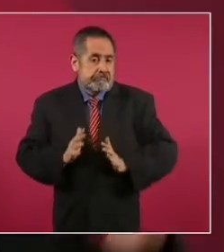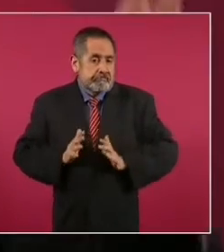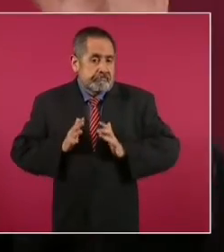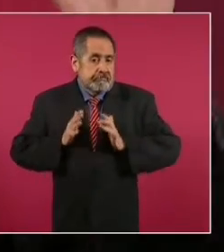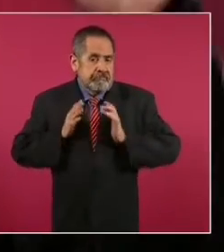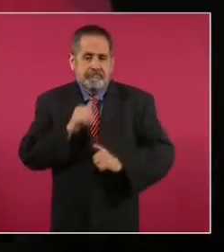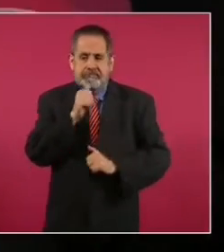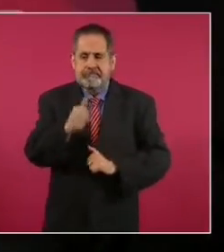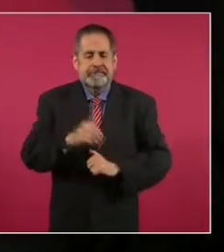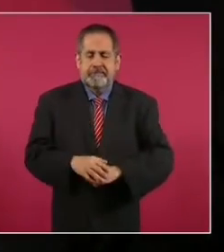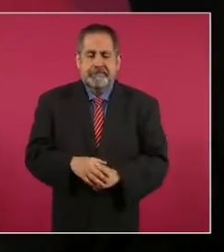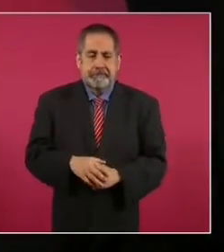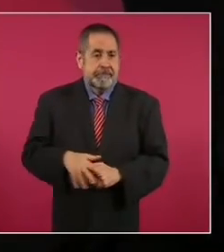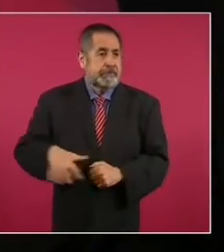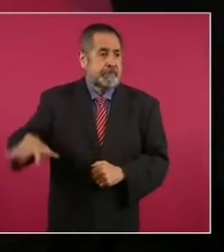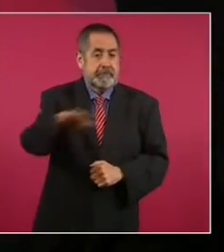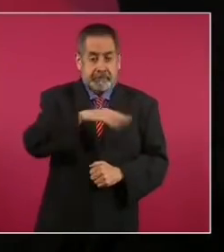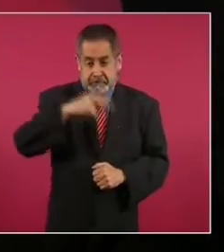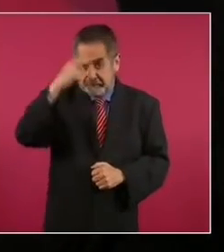El mexicano